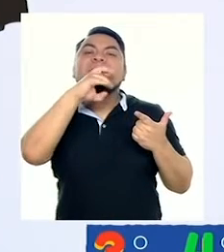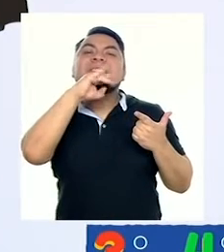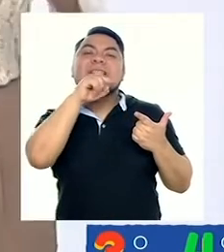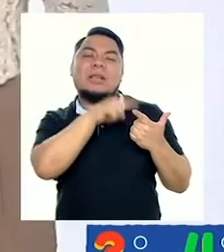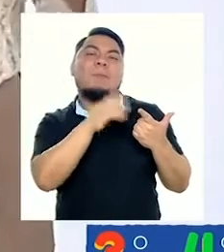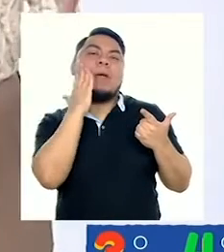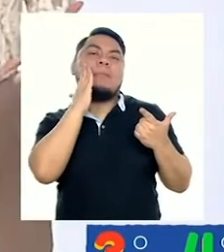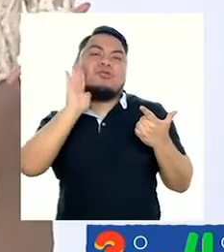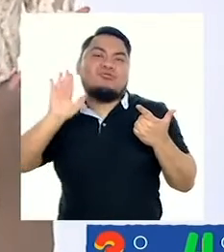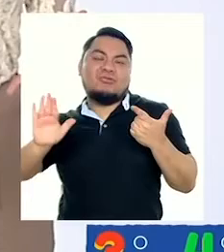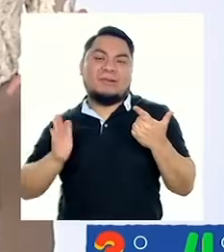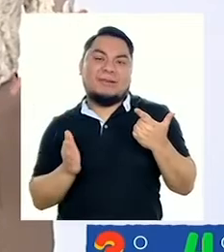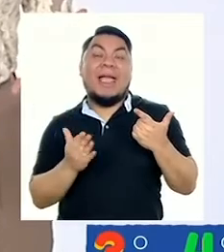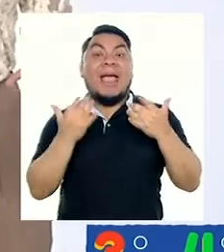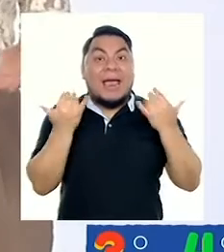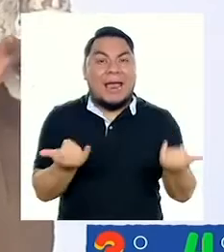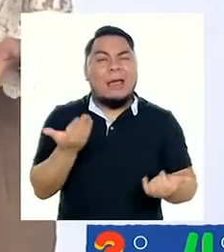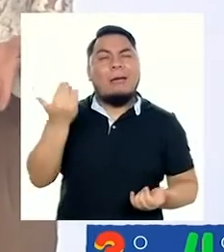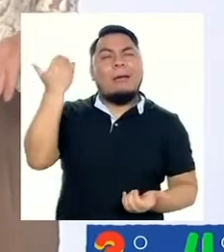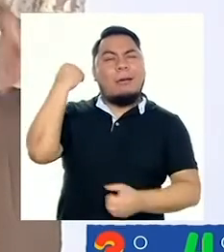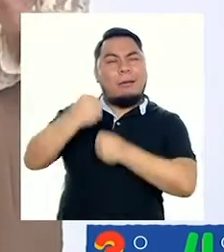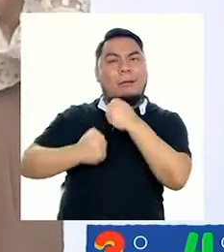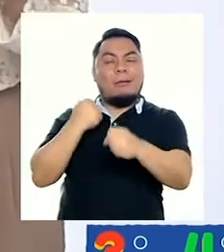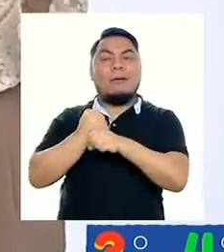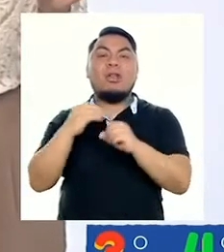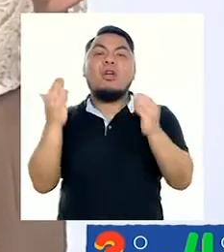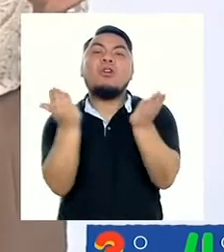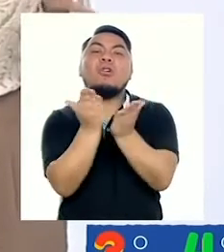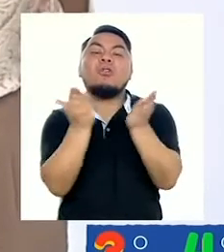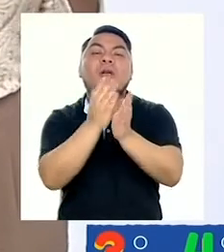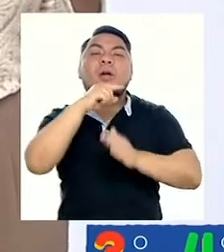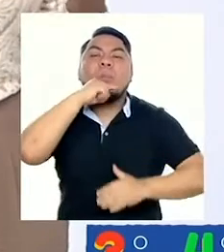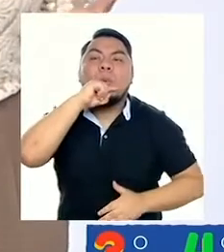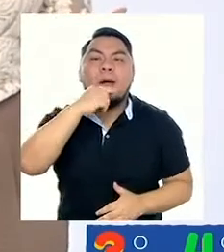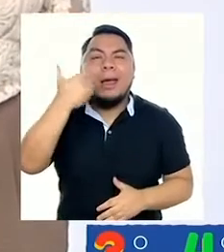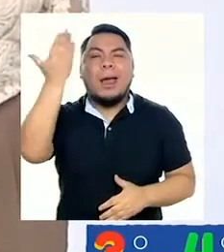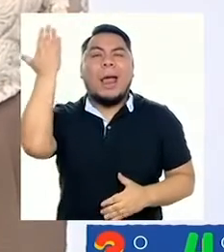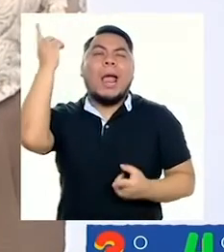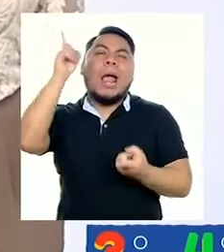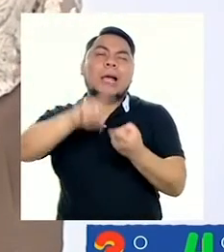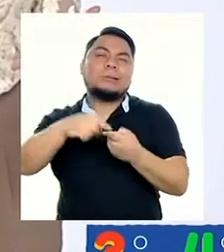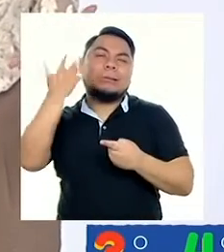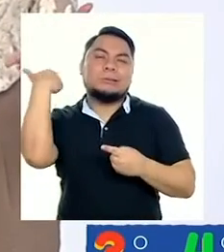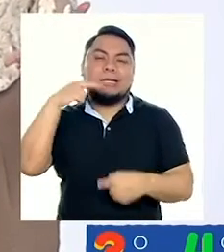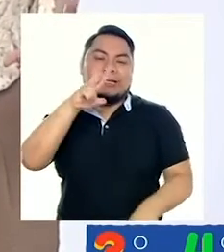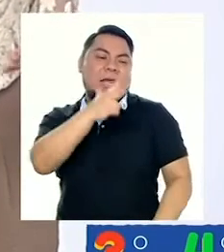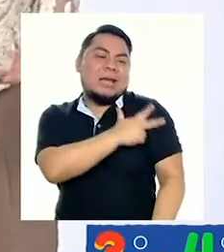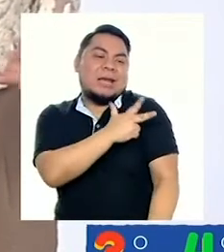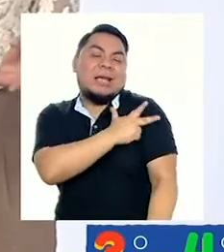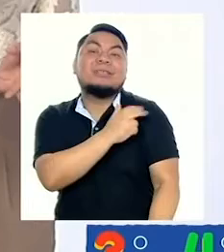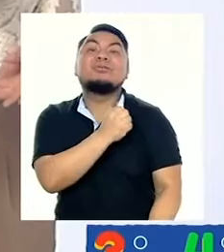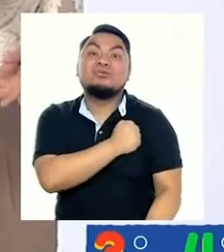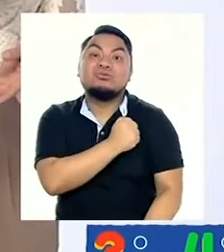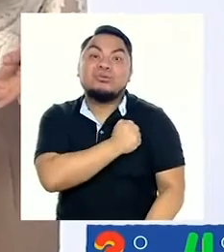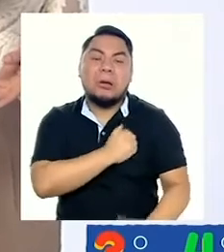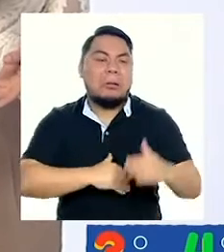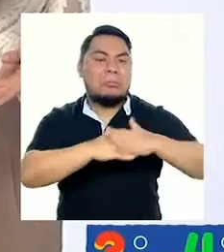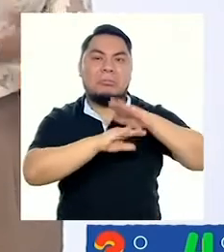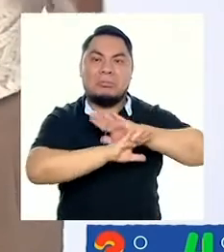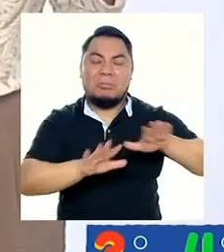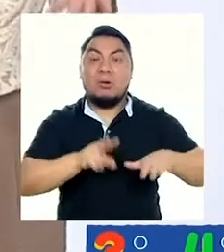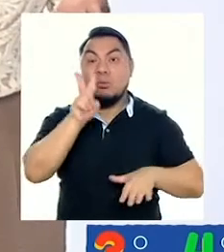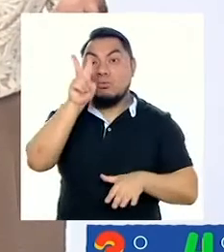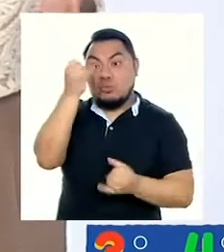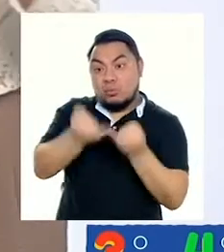Guevara y Castilla. Por aquellos años, el colegio de mujeres era solo hasta el tercer año de secundaria. Los dos